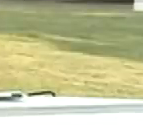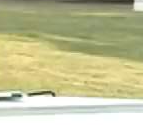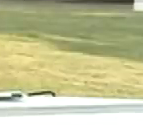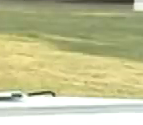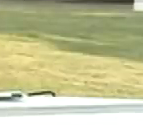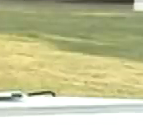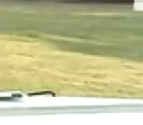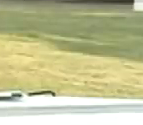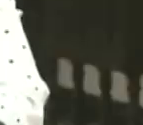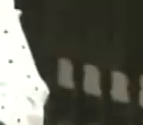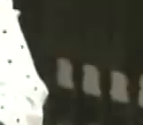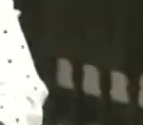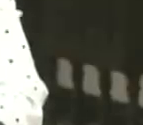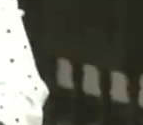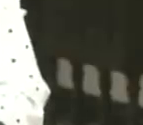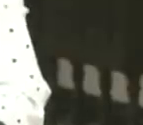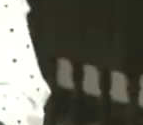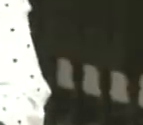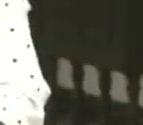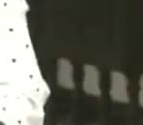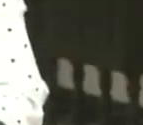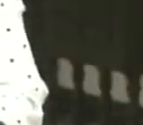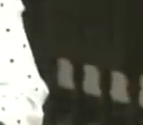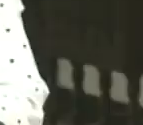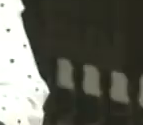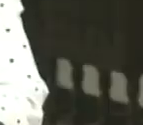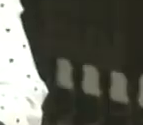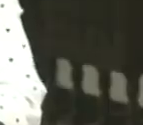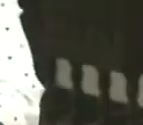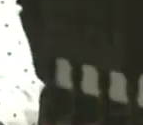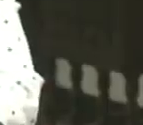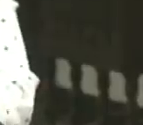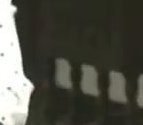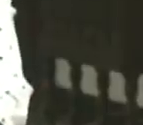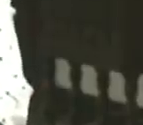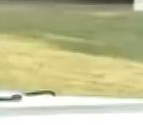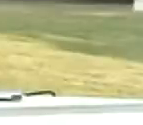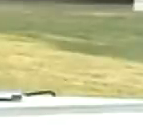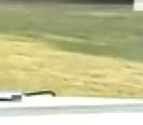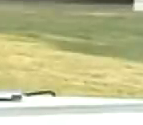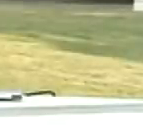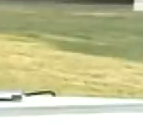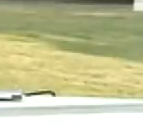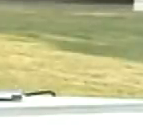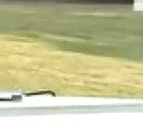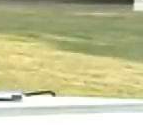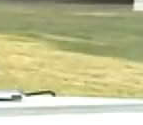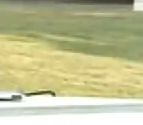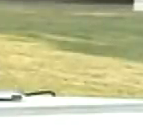compañera jacqueline faría el vicepresidente de servicios públicos